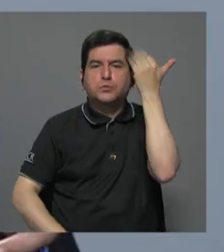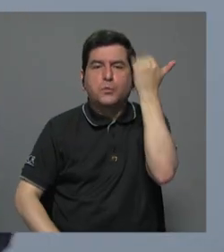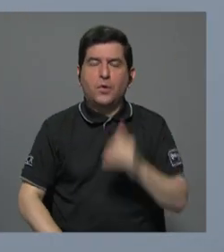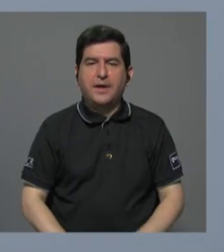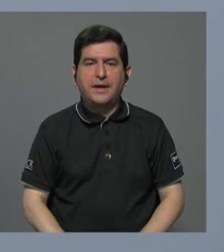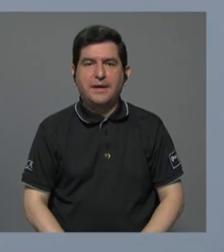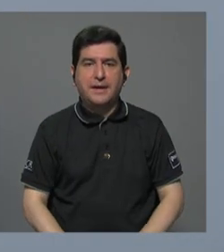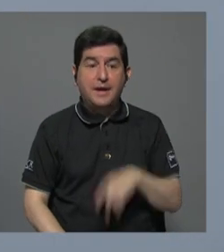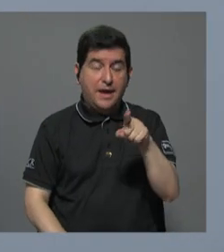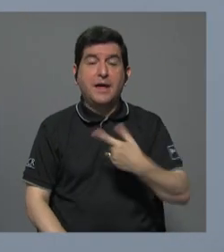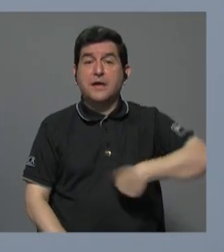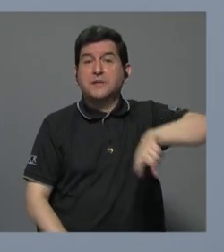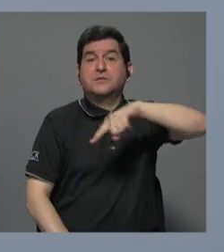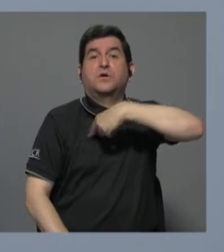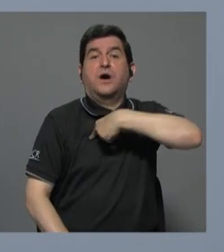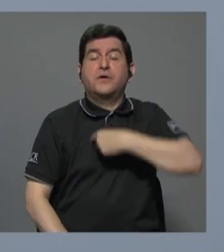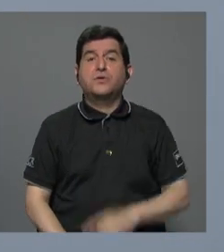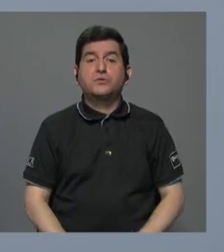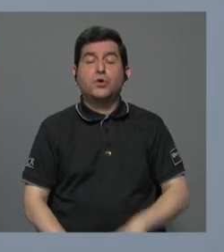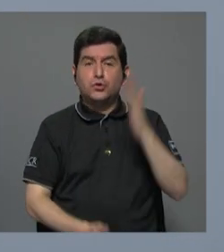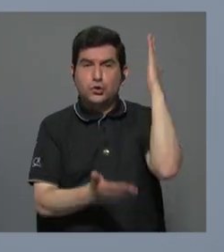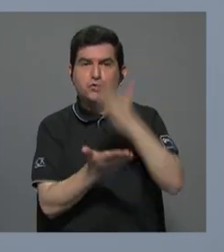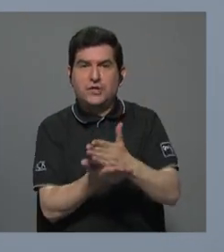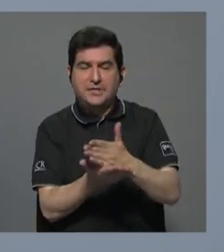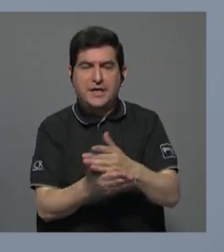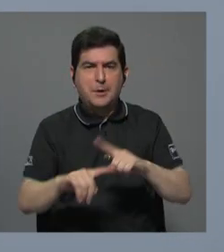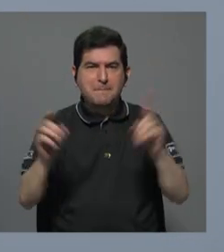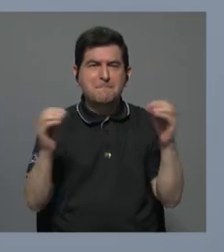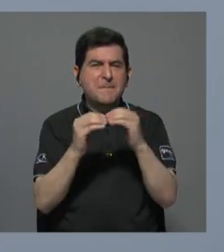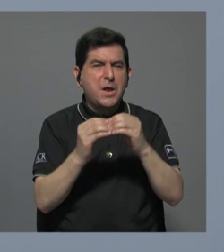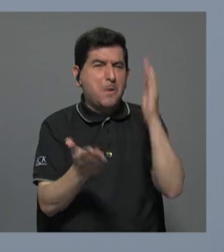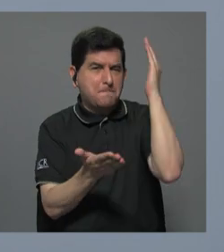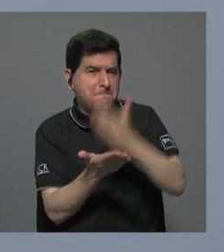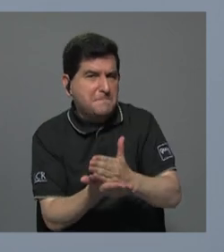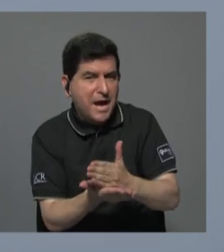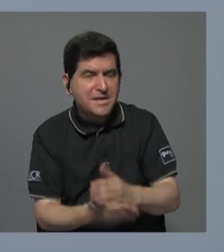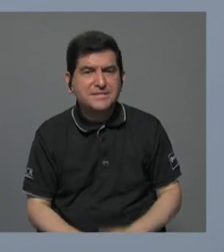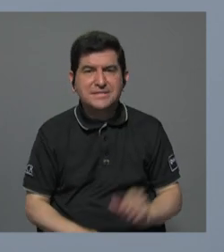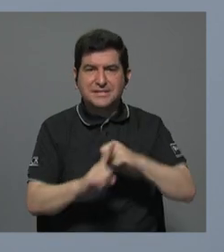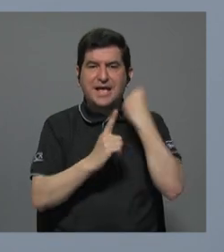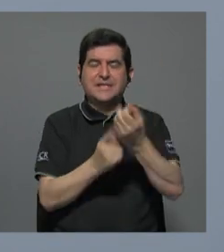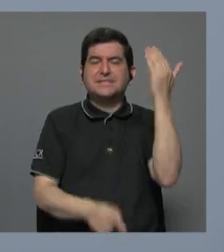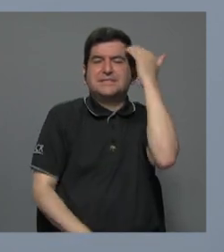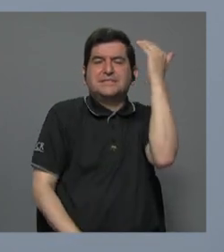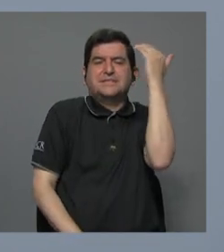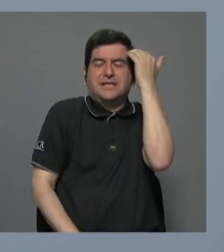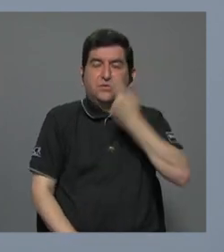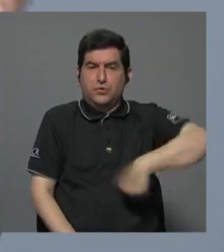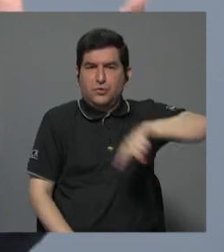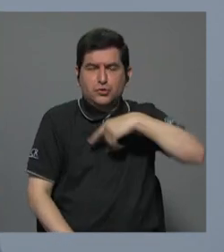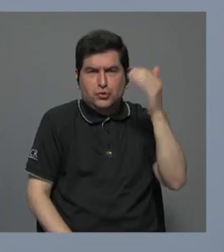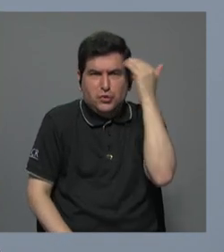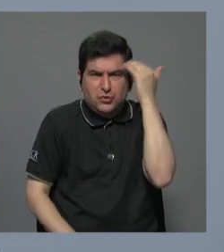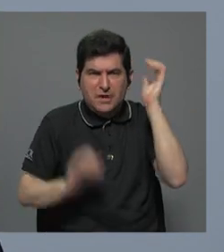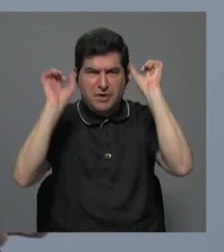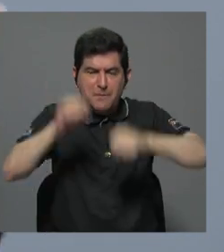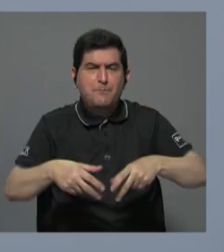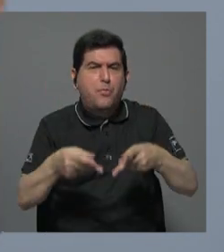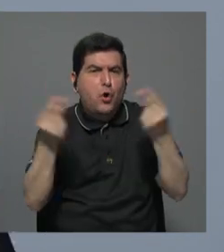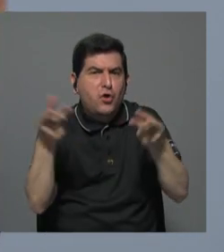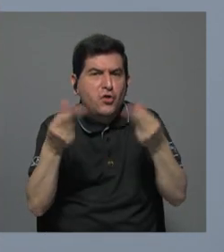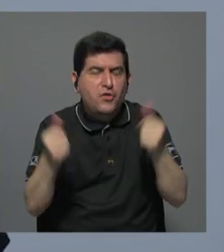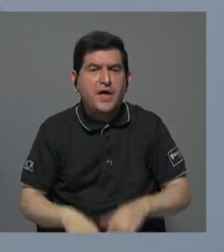sencillamente eso nos pone nosotros un freno pero mucho más que un freno es es un estado de conciencia y si nosotros sabemos que podemos gastar